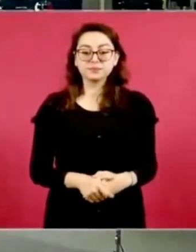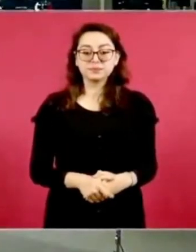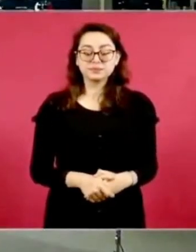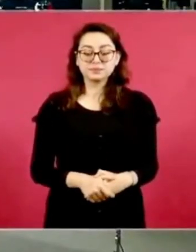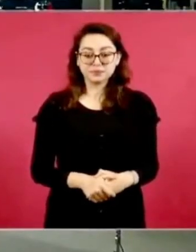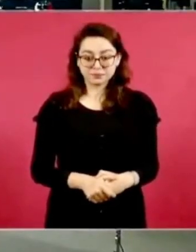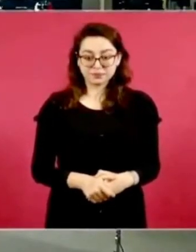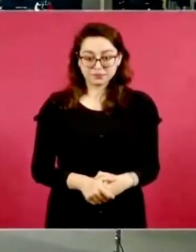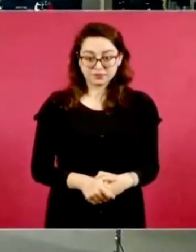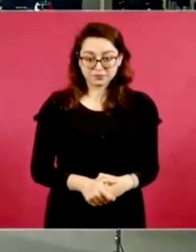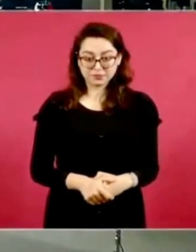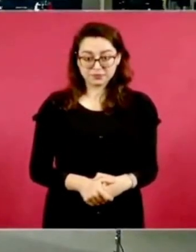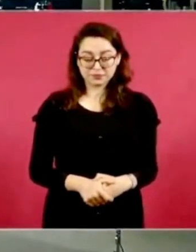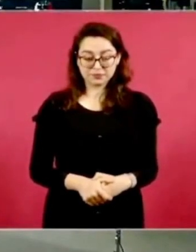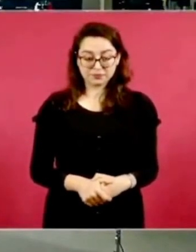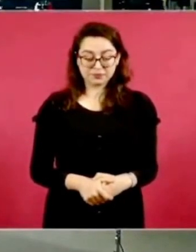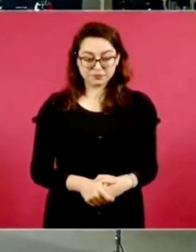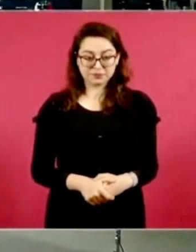Sí, pero es